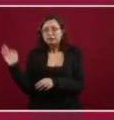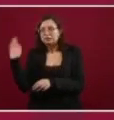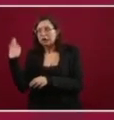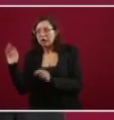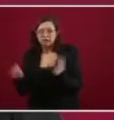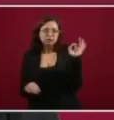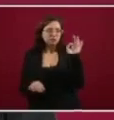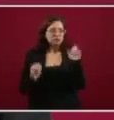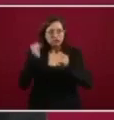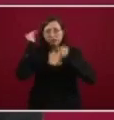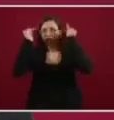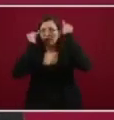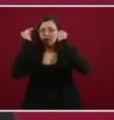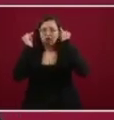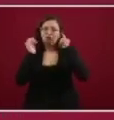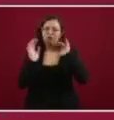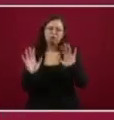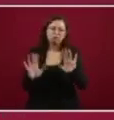conjeturas